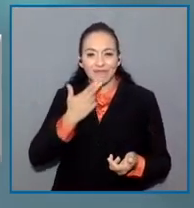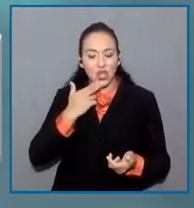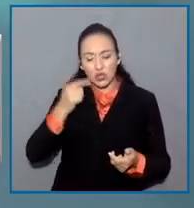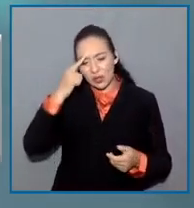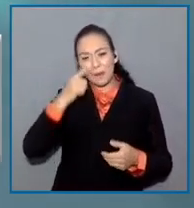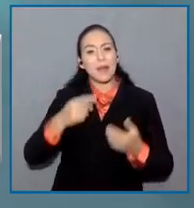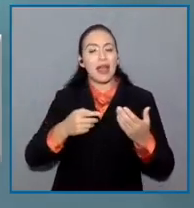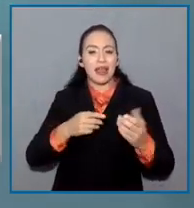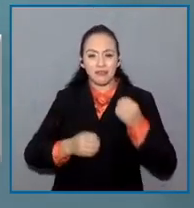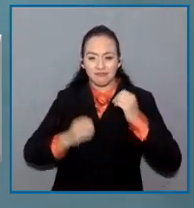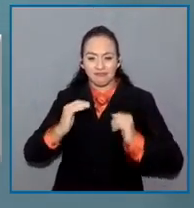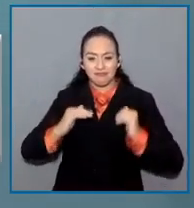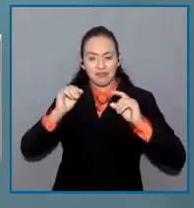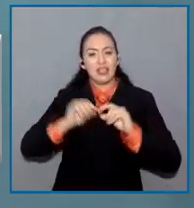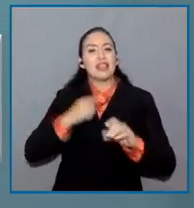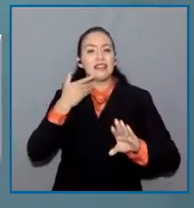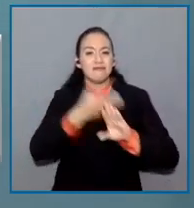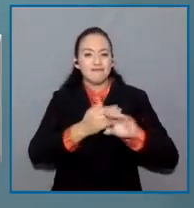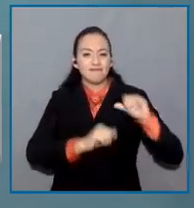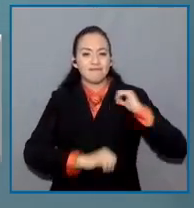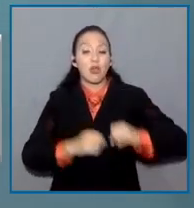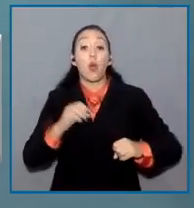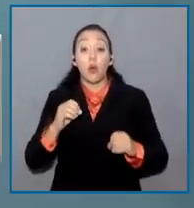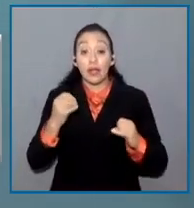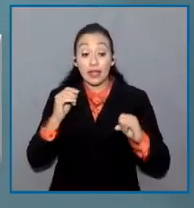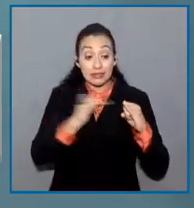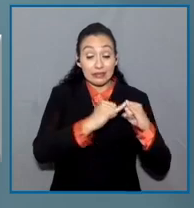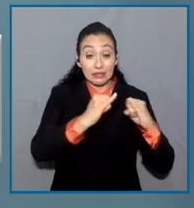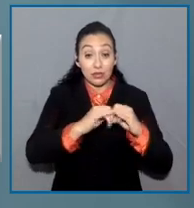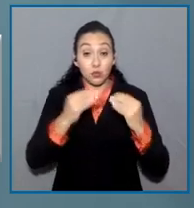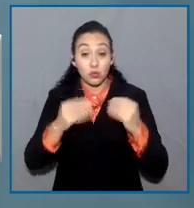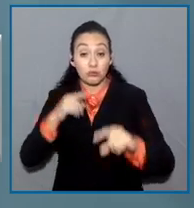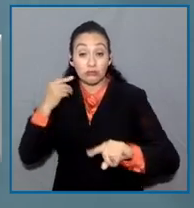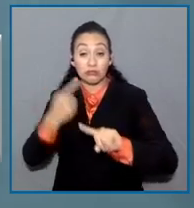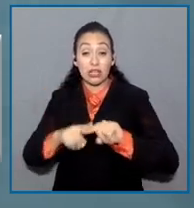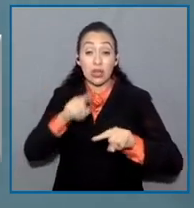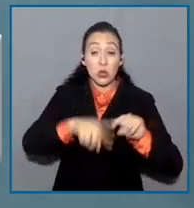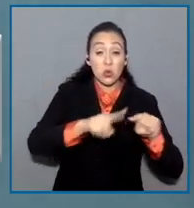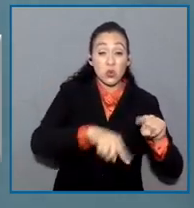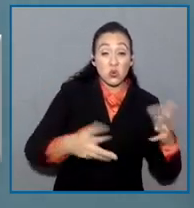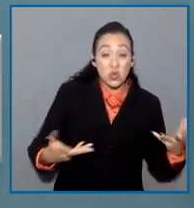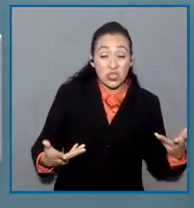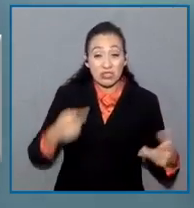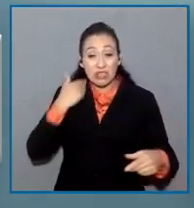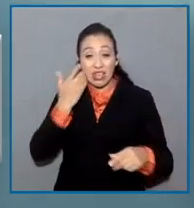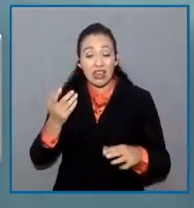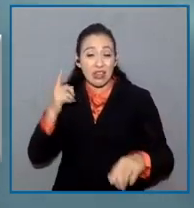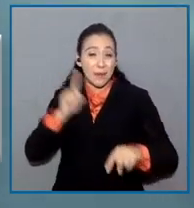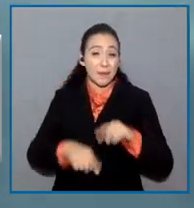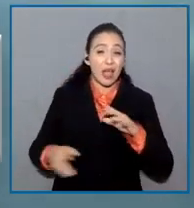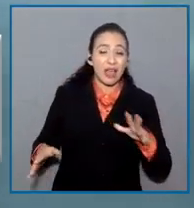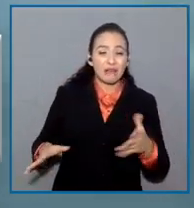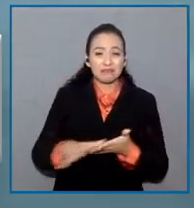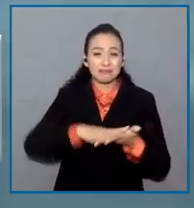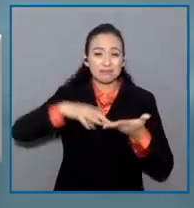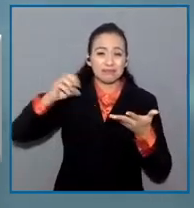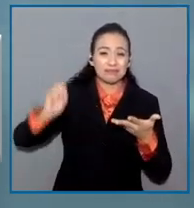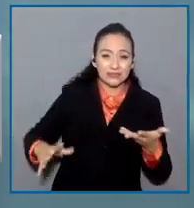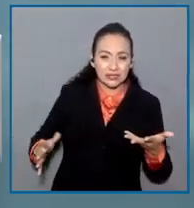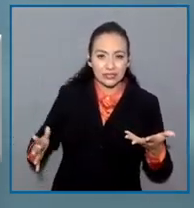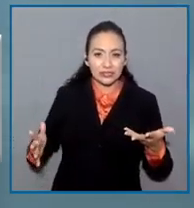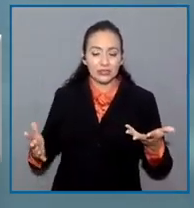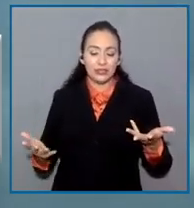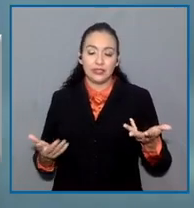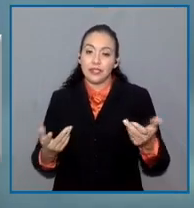de los órganos del Poder Judicial de la Federación, en este ejercicio de control concentrado de la constitucionalidad y de